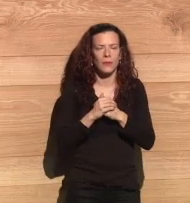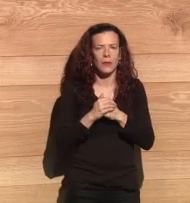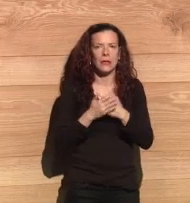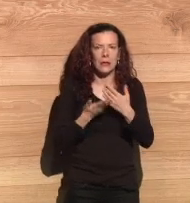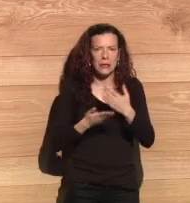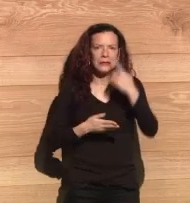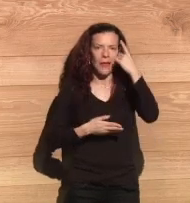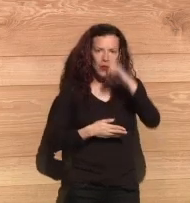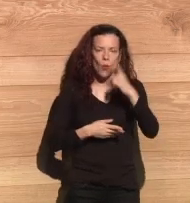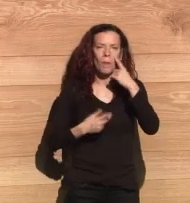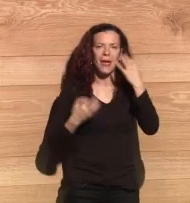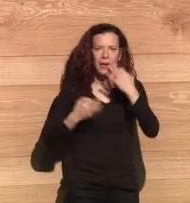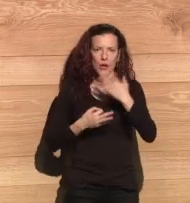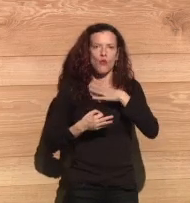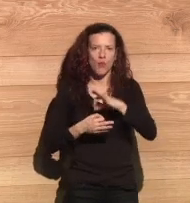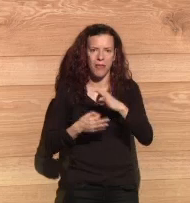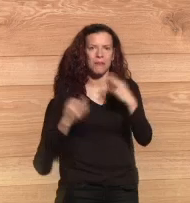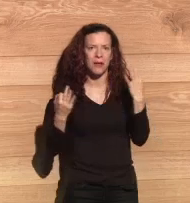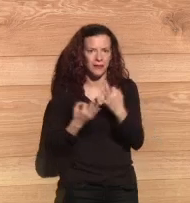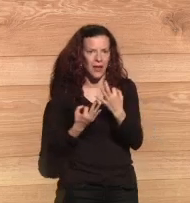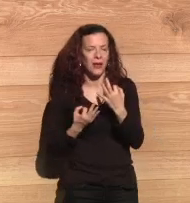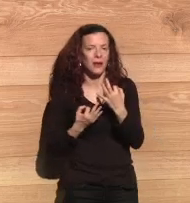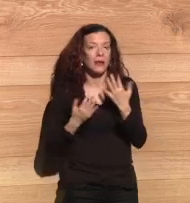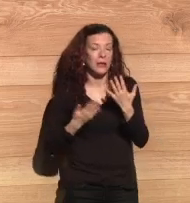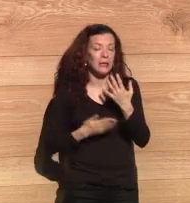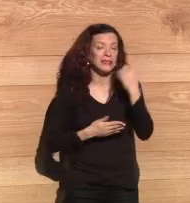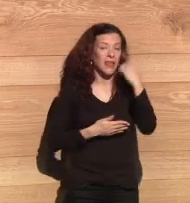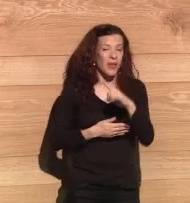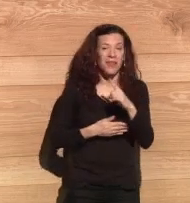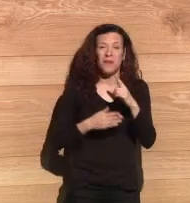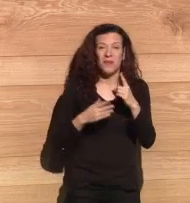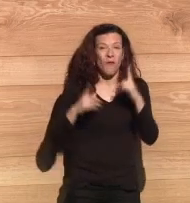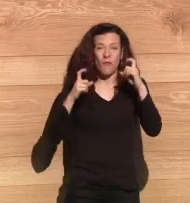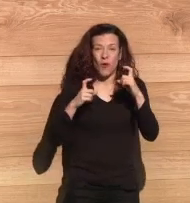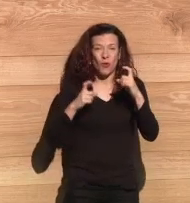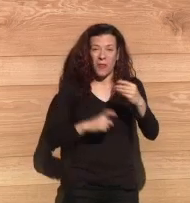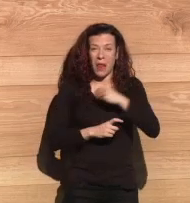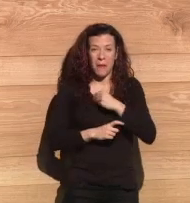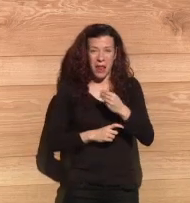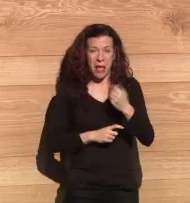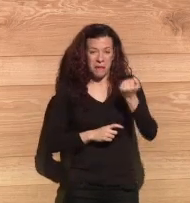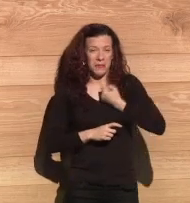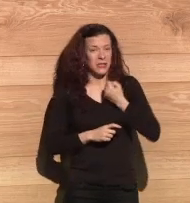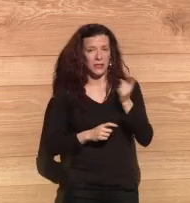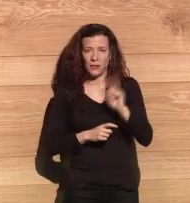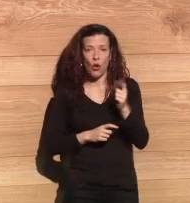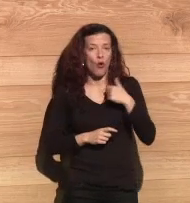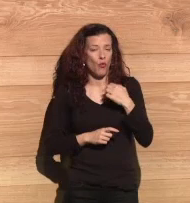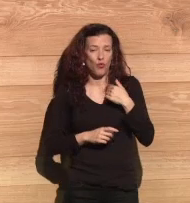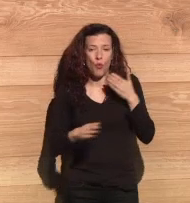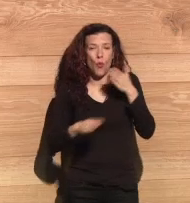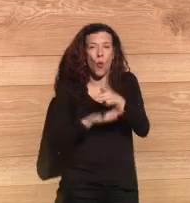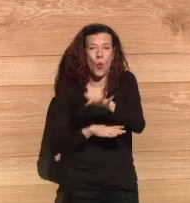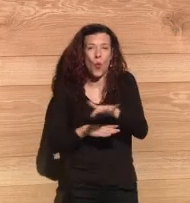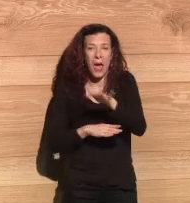consciente de los peligros, de saber que una foto no vale tu vida, entonces que no me voy a arriesgar o ir a un lugar